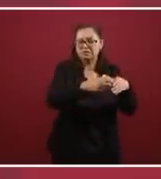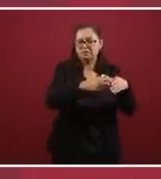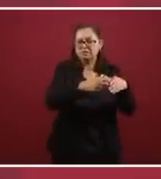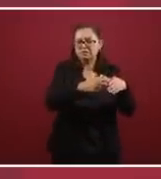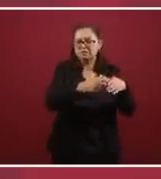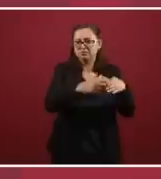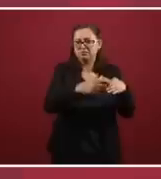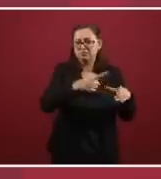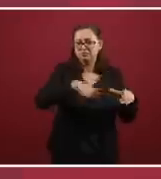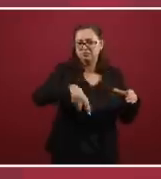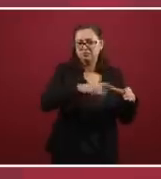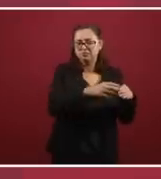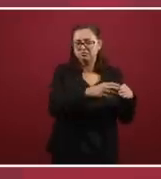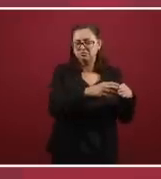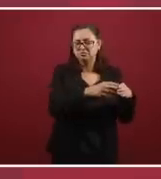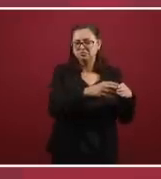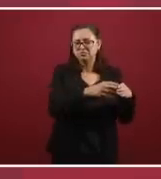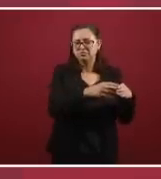reaccionario,